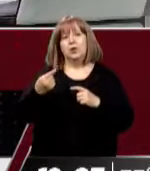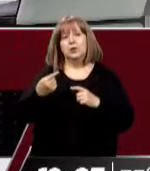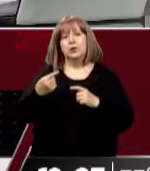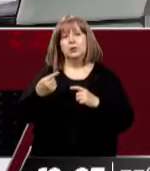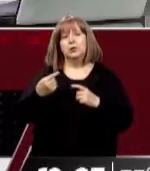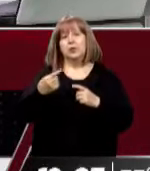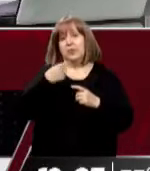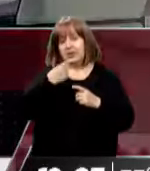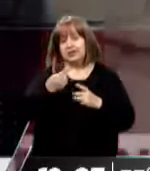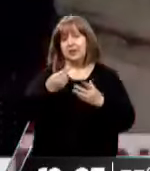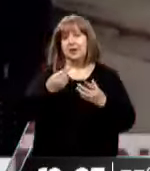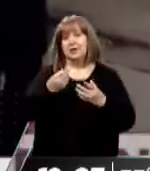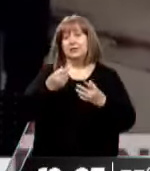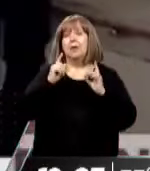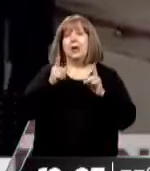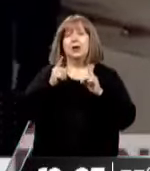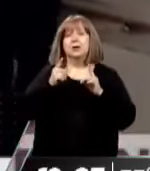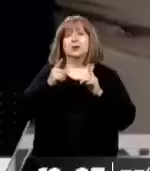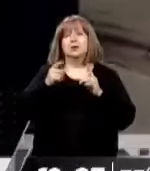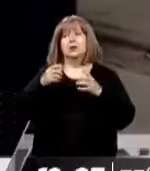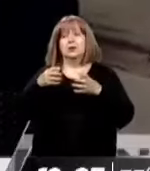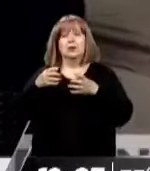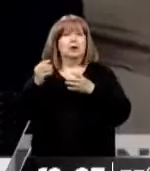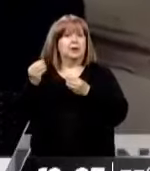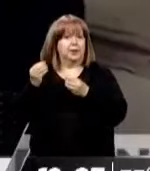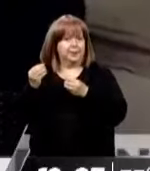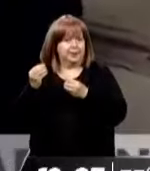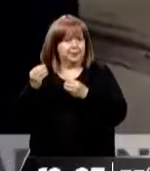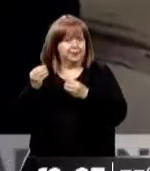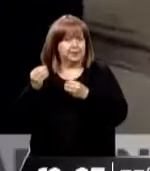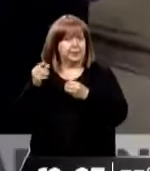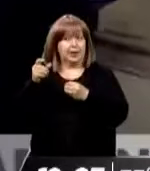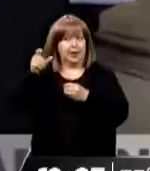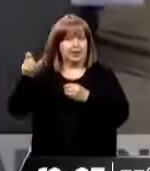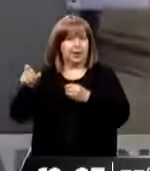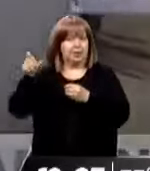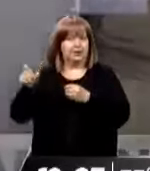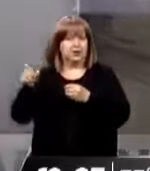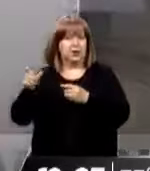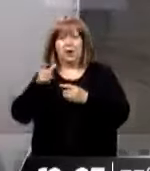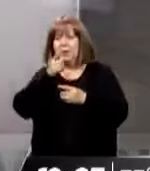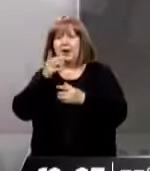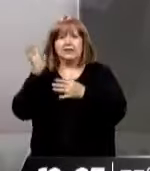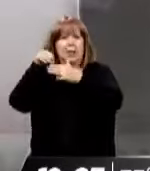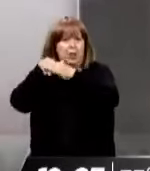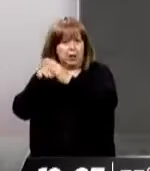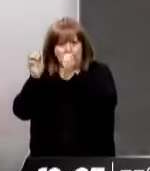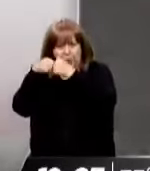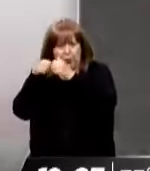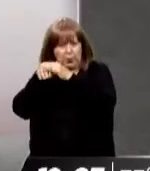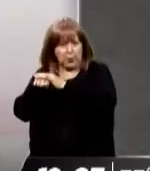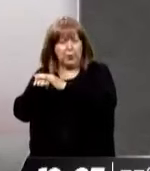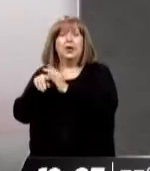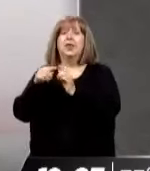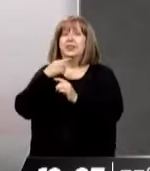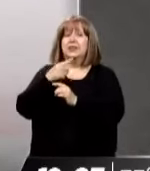rápidamente. Y lo hizo a través de redes sociales. Respecto de la situación de este referente de la resistencia ancestral mapuche. Allí estamos viendo